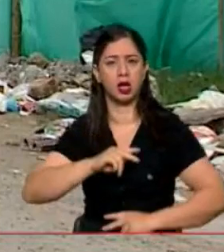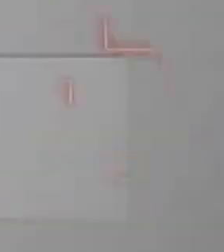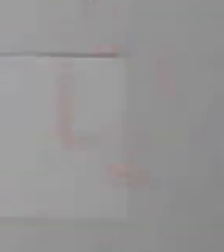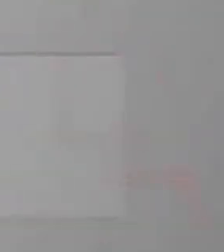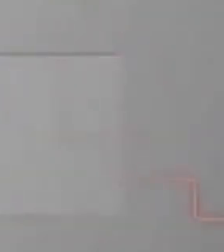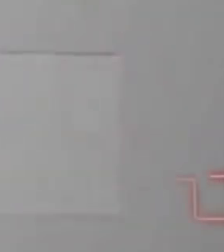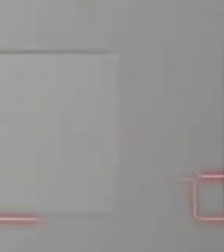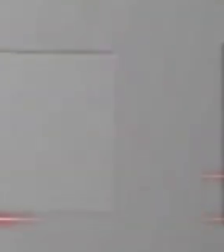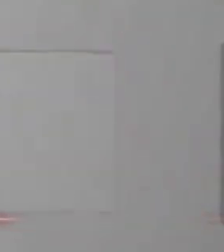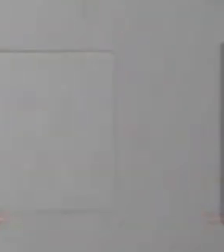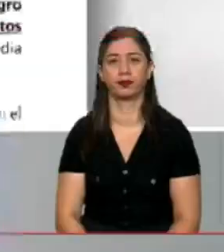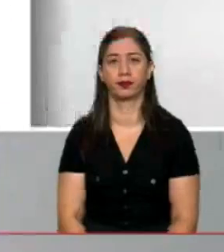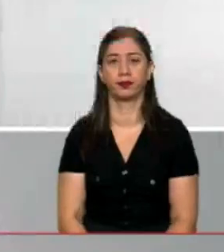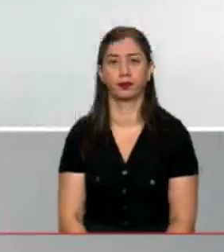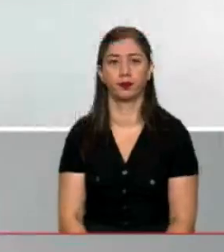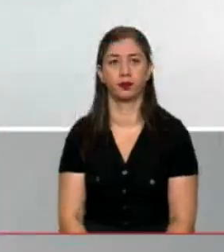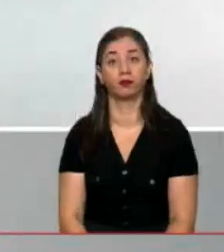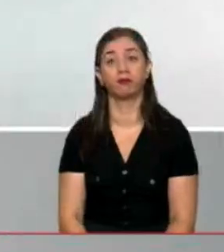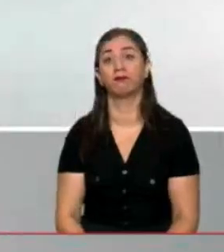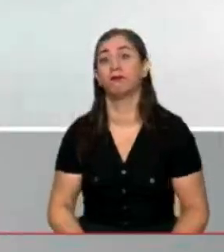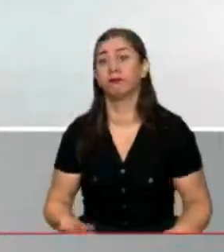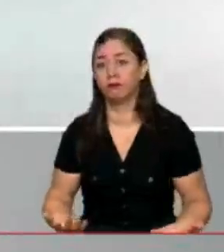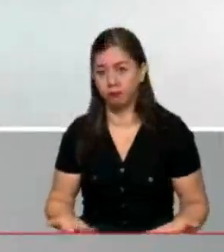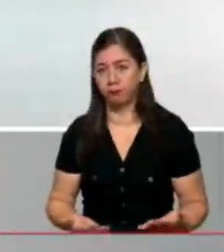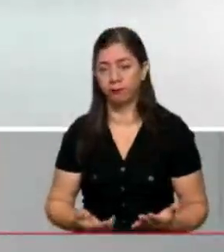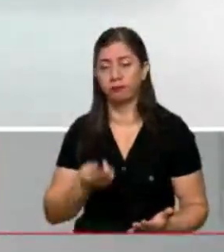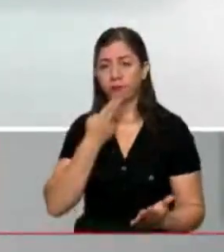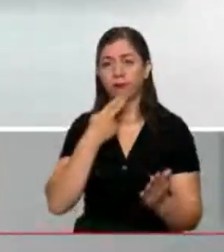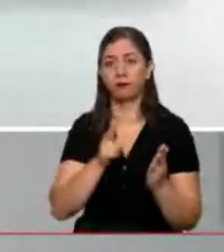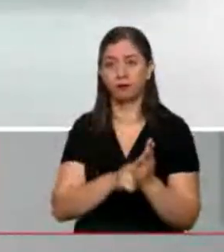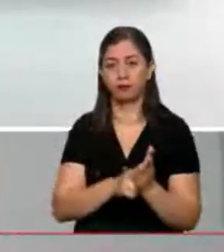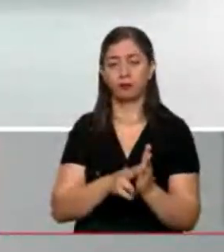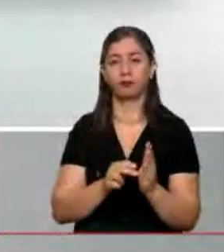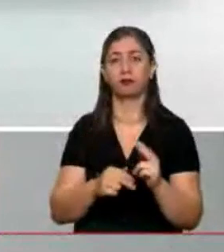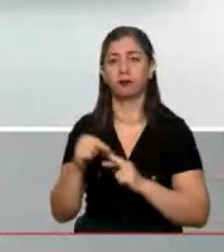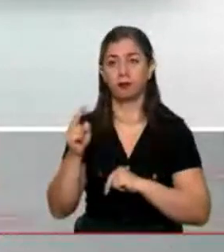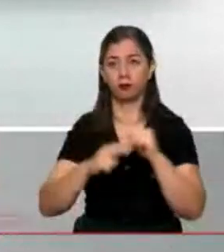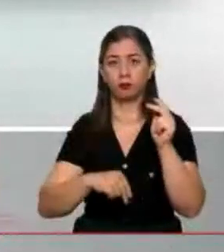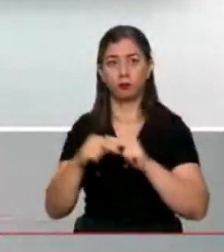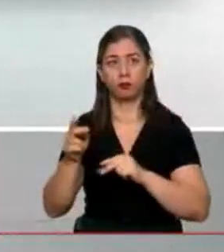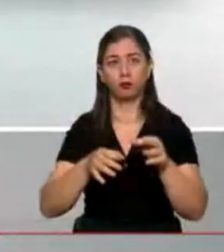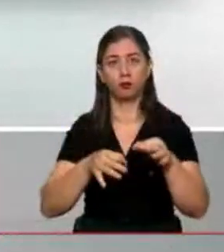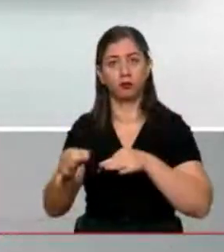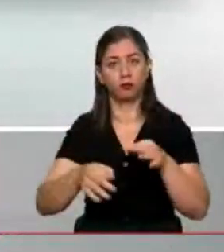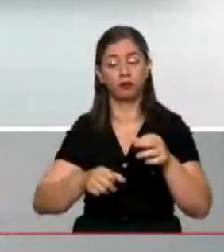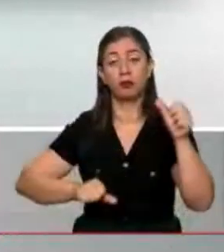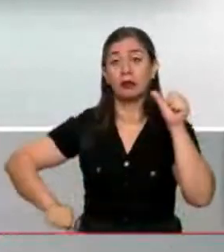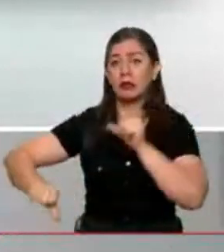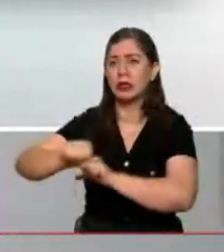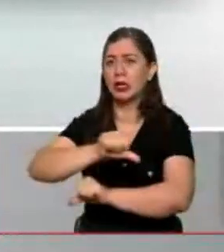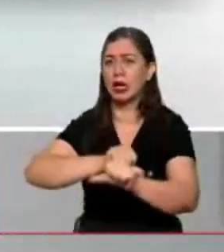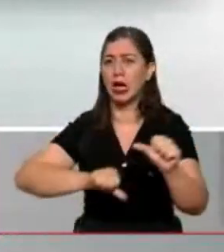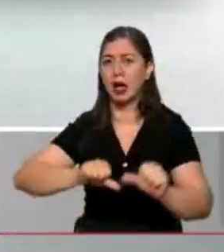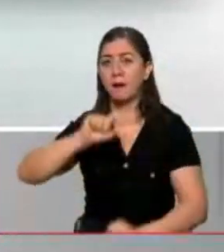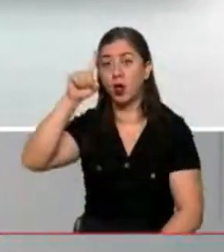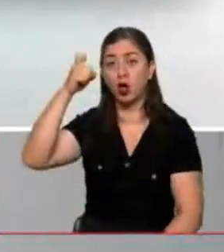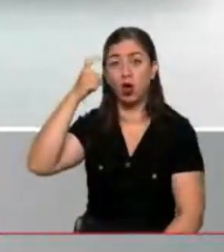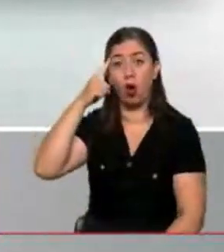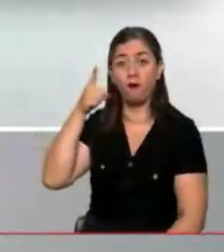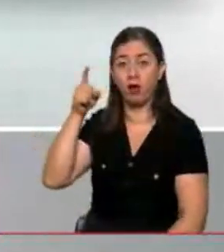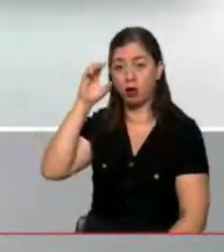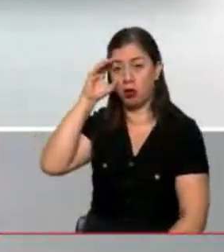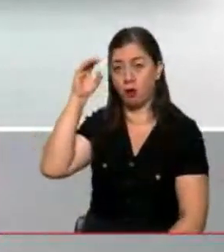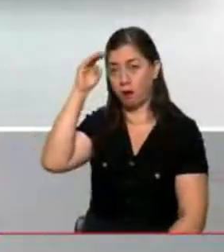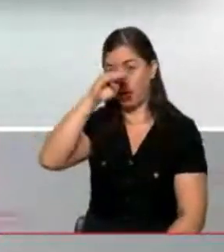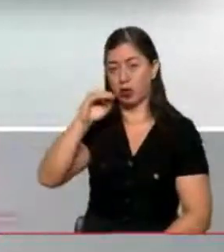propia en Cali. Pues a través de un comunicado, la constructora explicó que los cambios realizados por el gobierno Petro